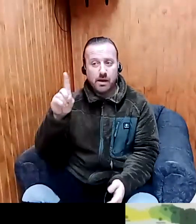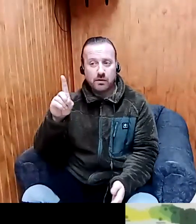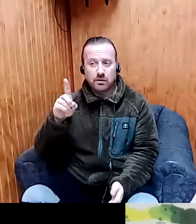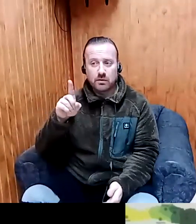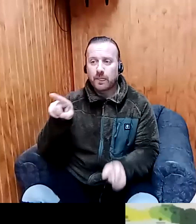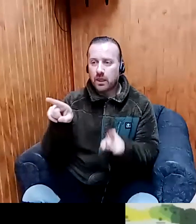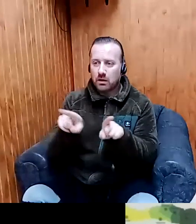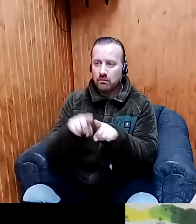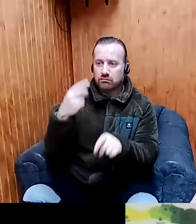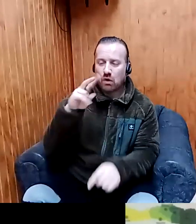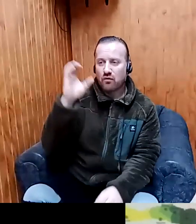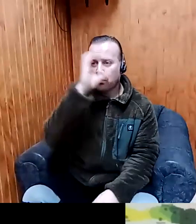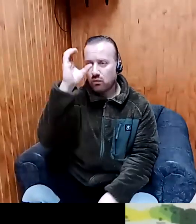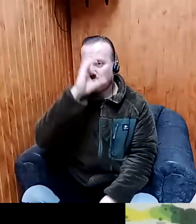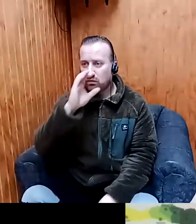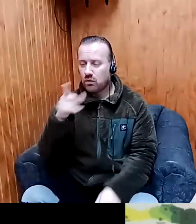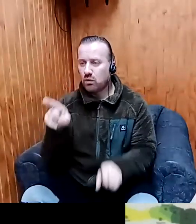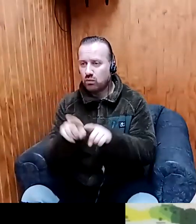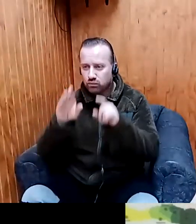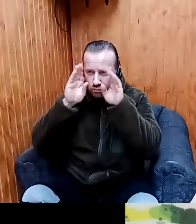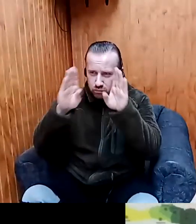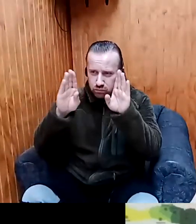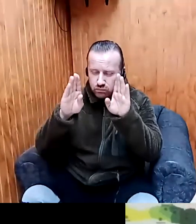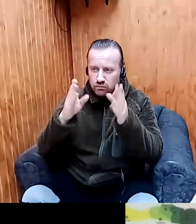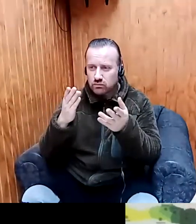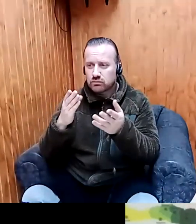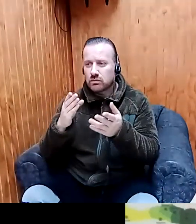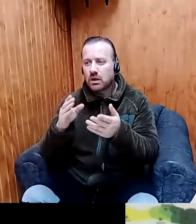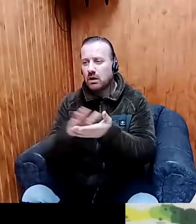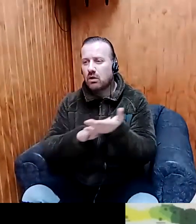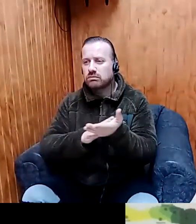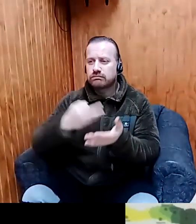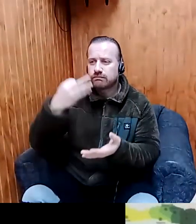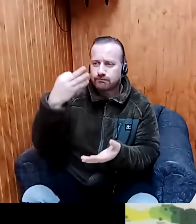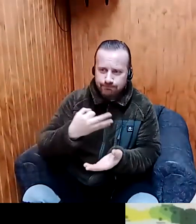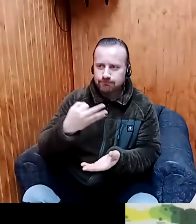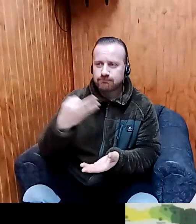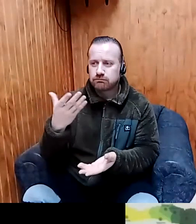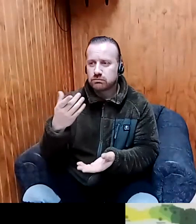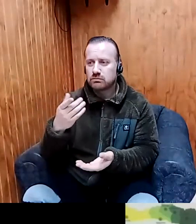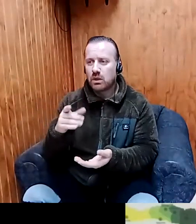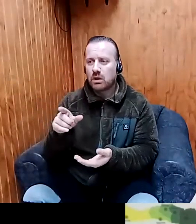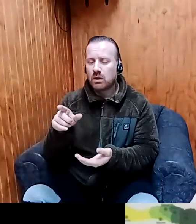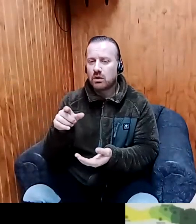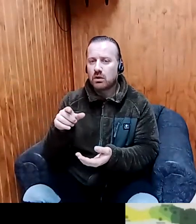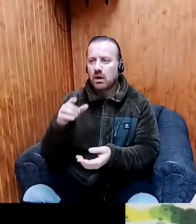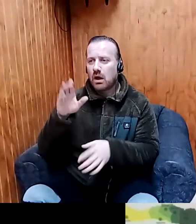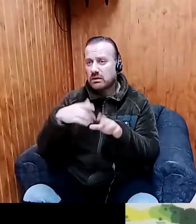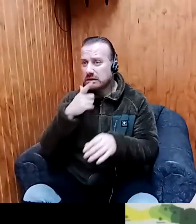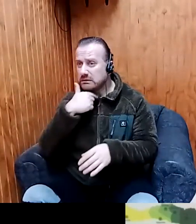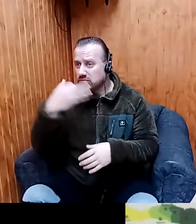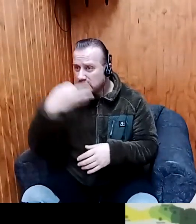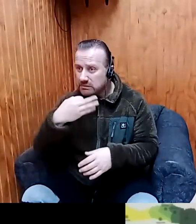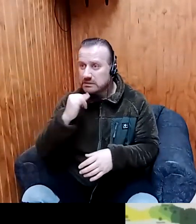busca un enfoque muy determinado, ¿no? Muy centrado en la idea de veracidad, en la idea de certidumbre, que es cierto, que es incierto,